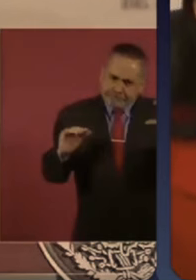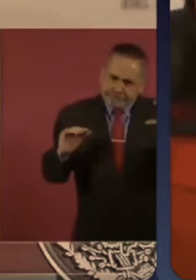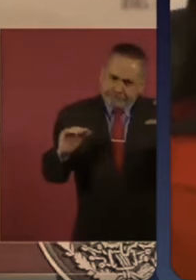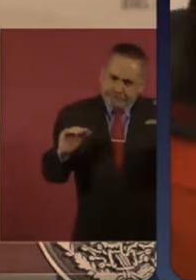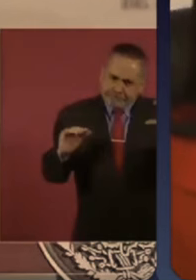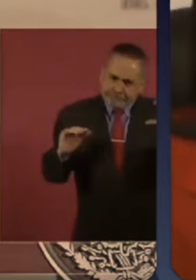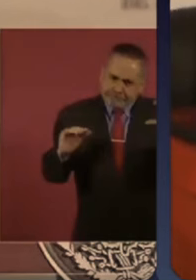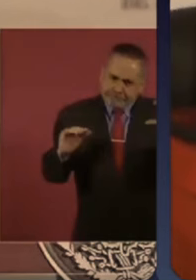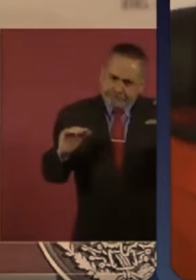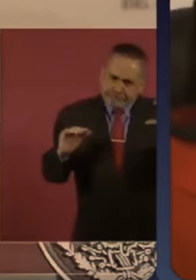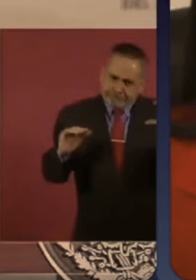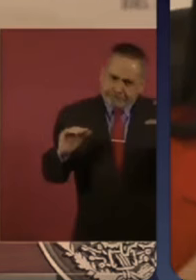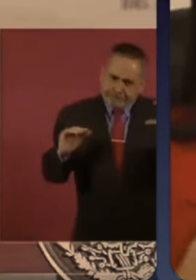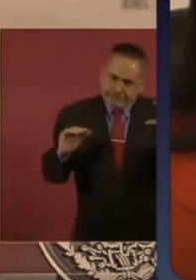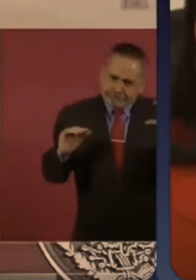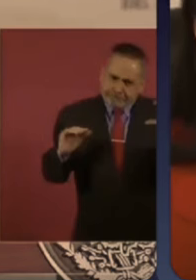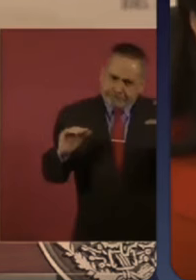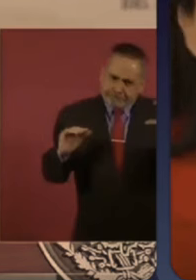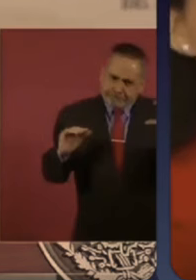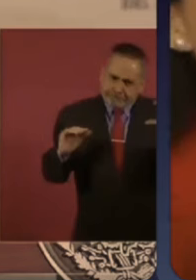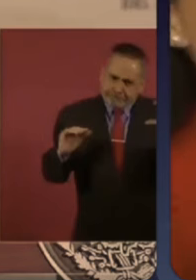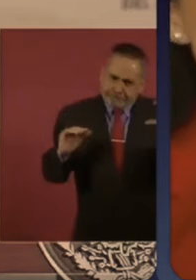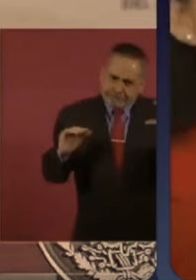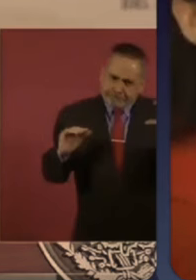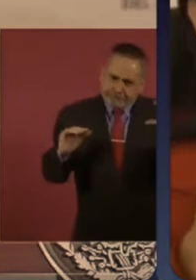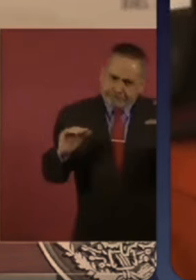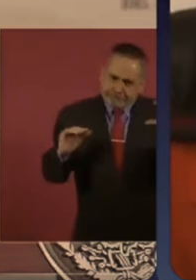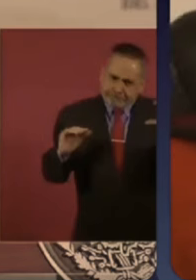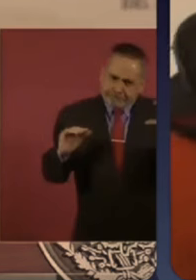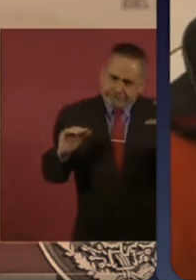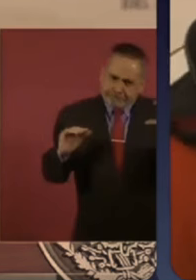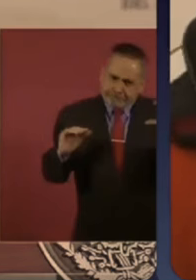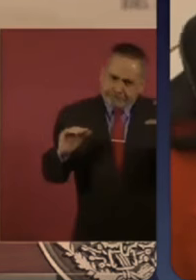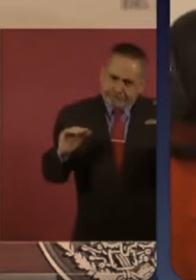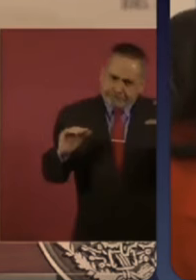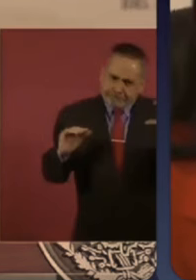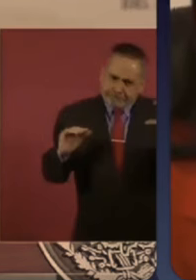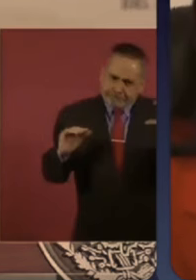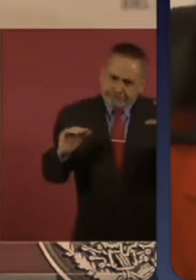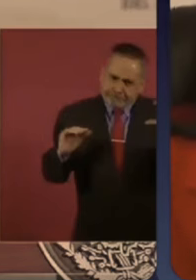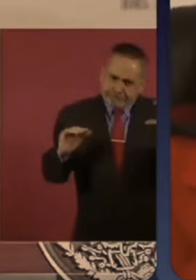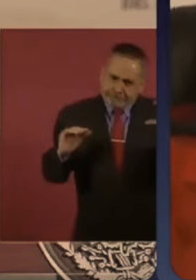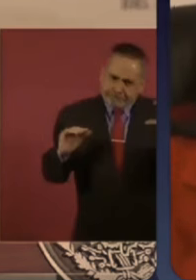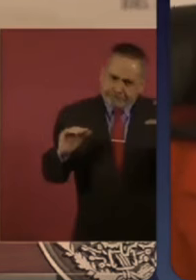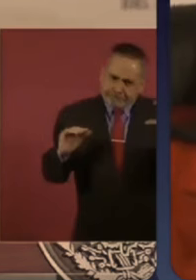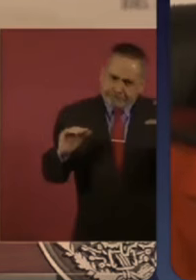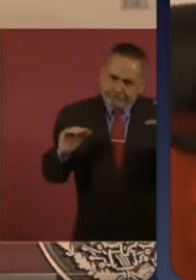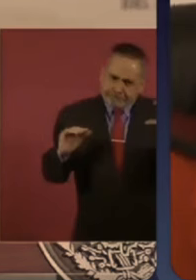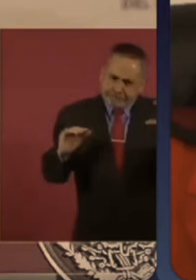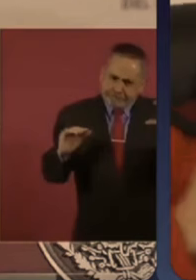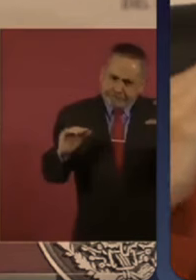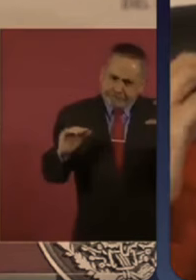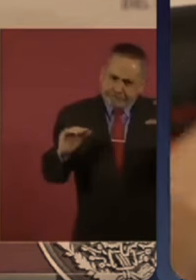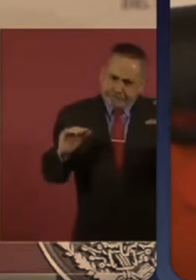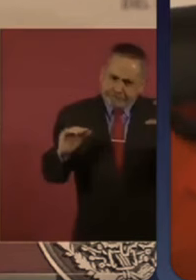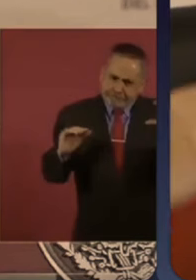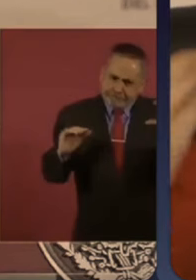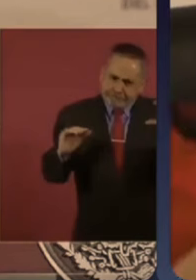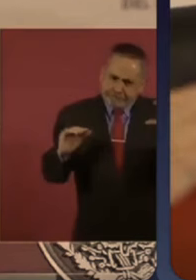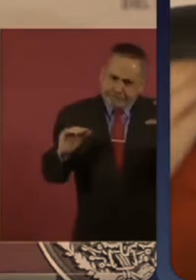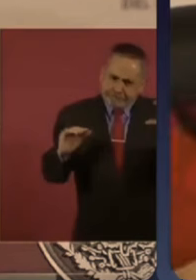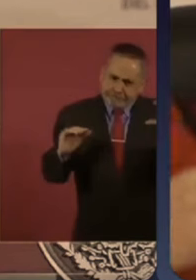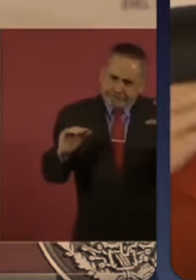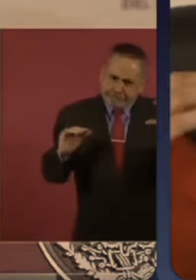régimen neoliberal y que yo estoy 100% a favor. Quien esté en contra de